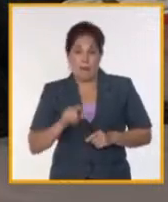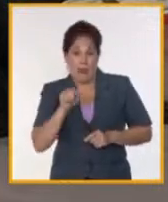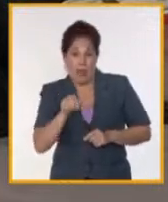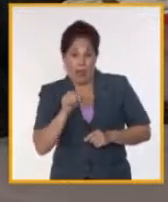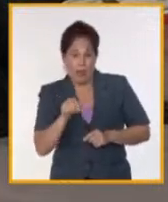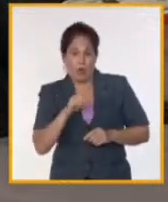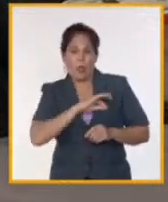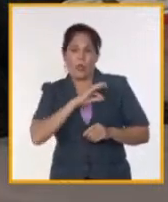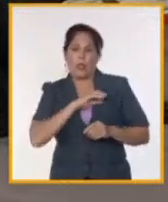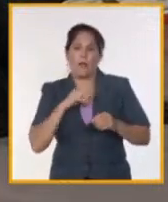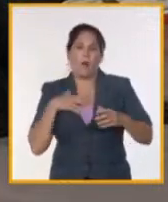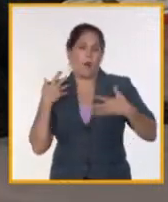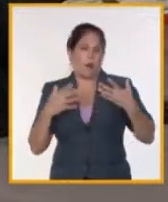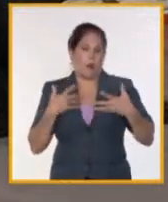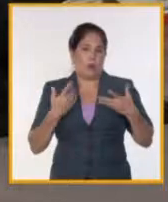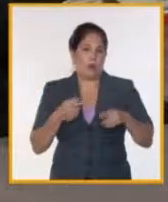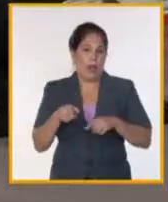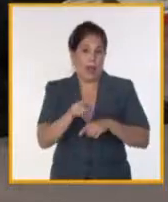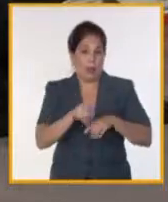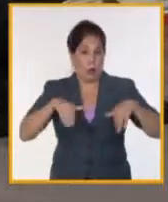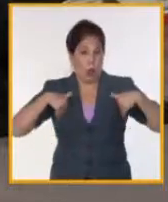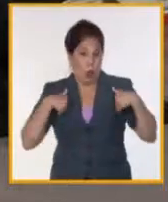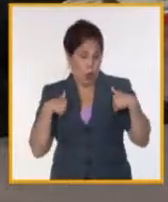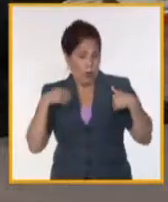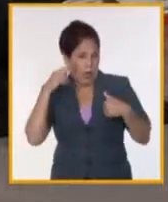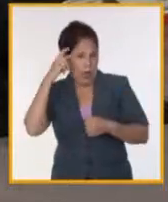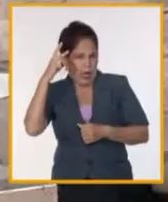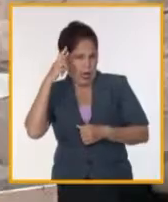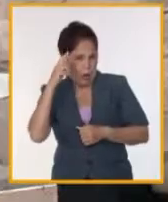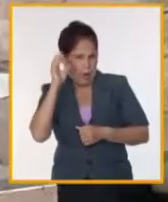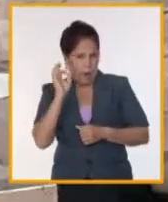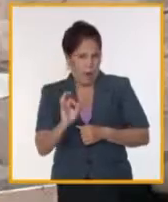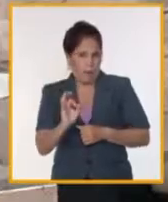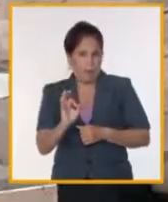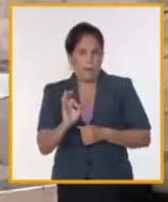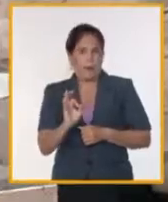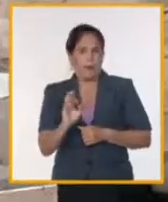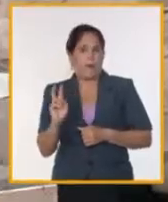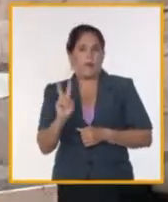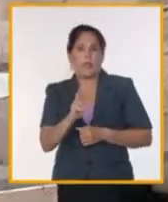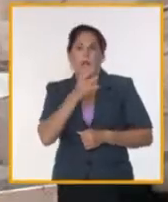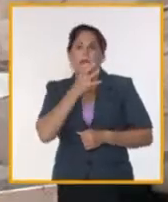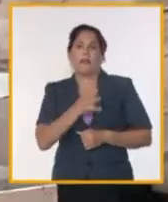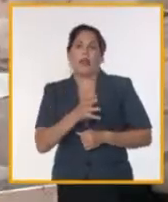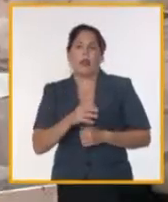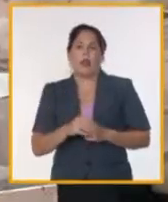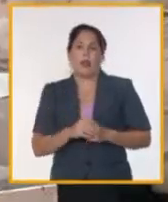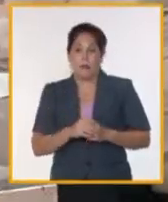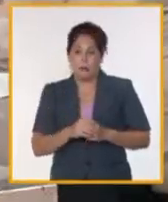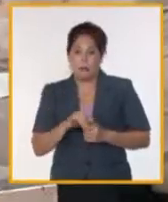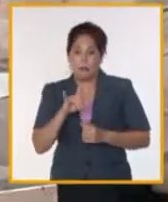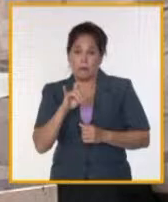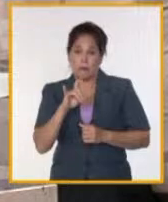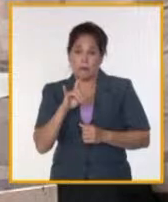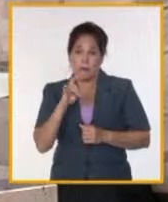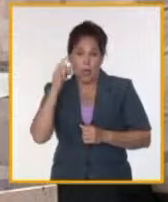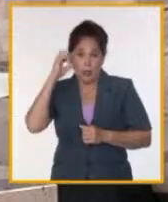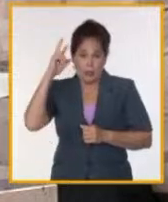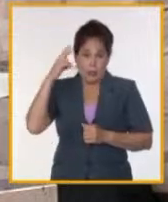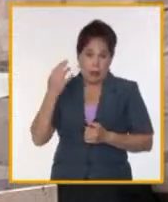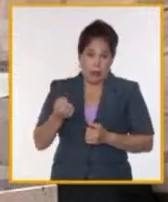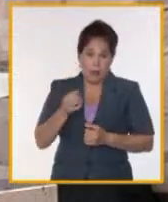sentimos muy orgullosos. Y ahí en el cobre en particular se recuerda con mucho cariño una visita de Fidel. Sí, como usted bien